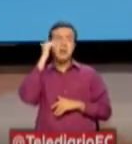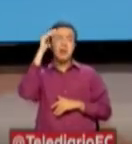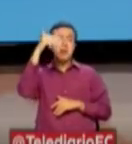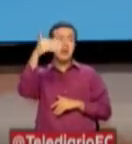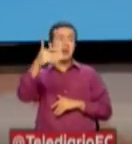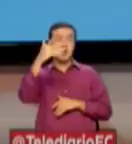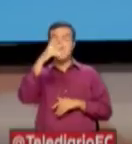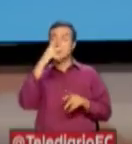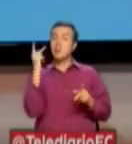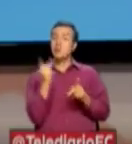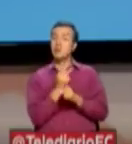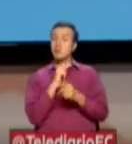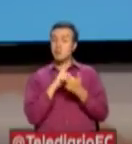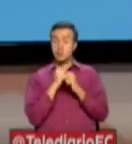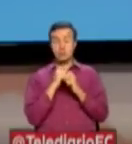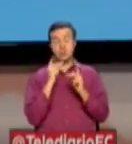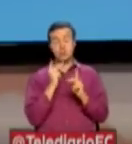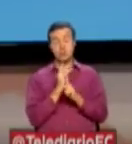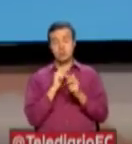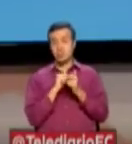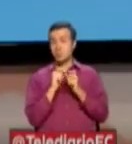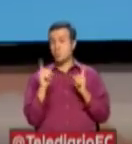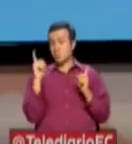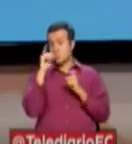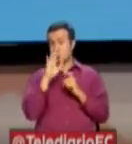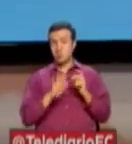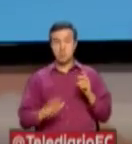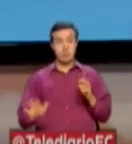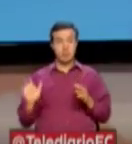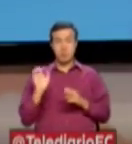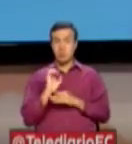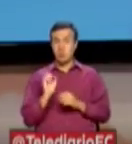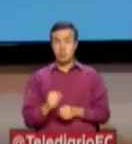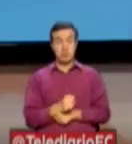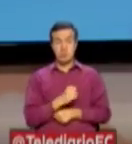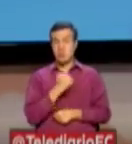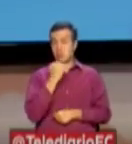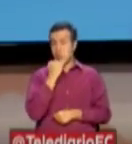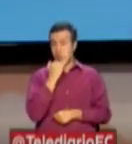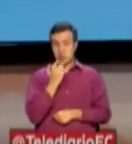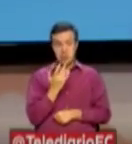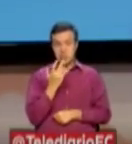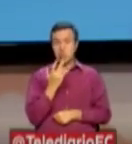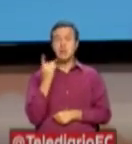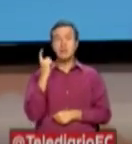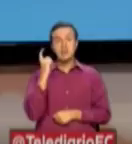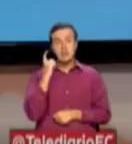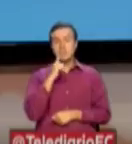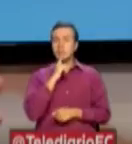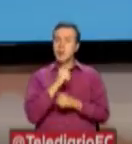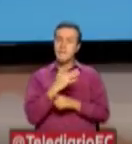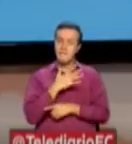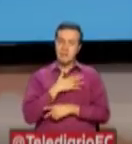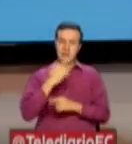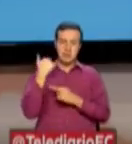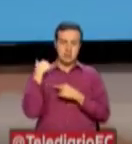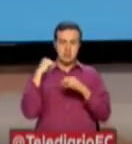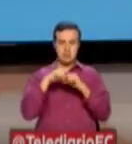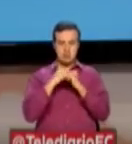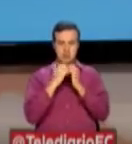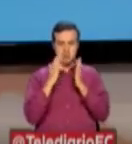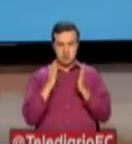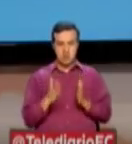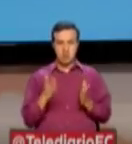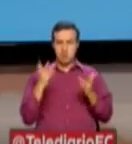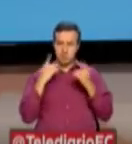pueda acostarnos altísimo una factura muy cara que el país no está en capacidad de pagar por lo tanto es mi responsabilidad como legislador